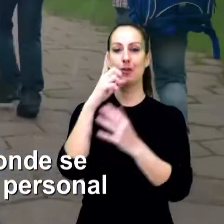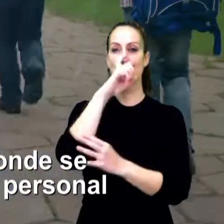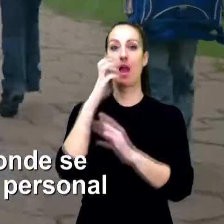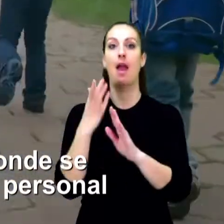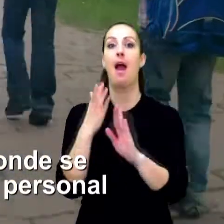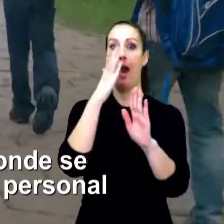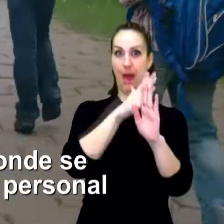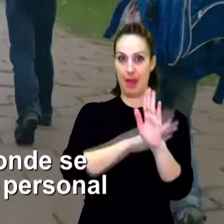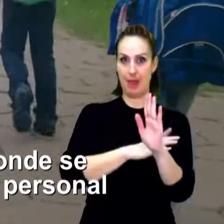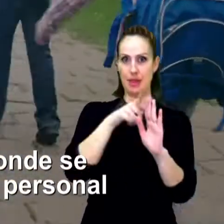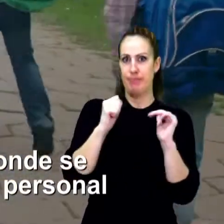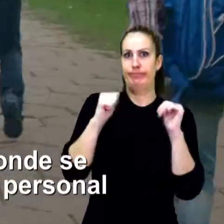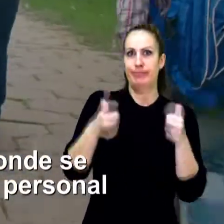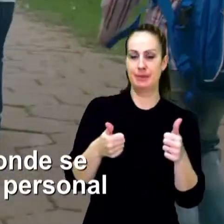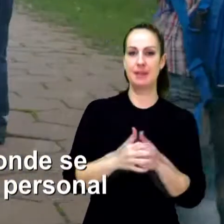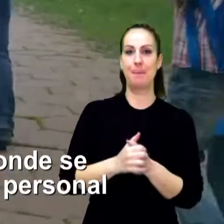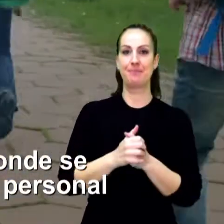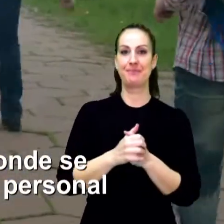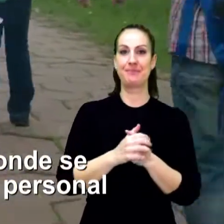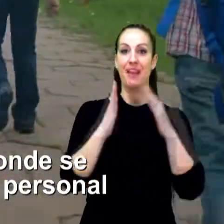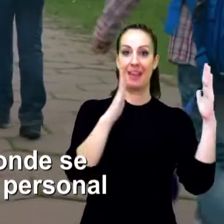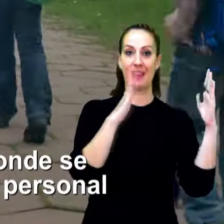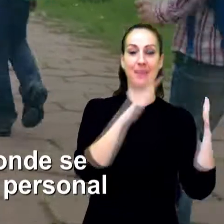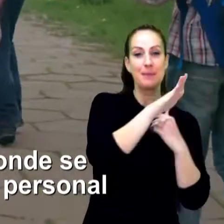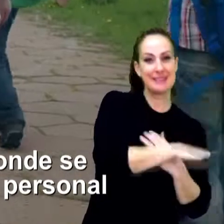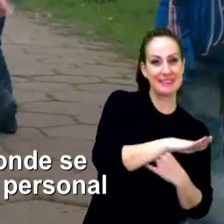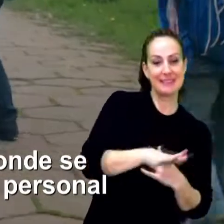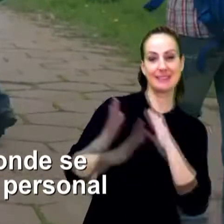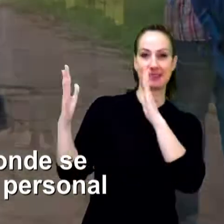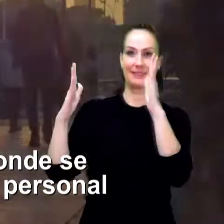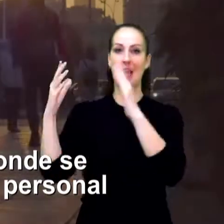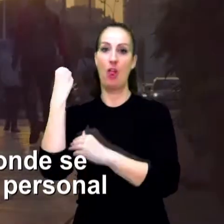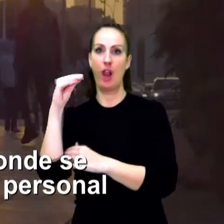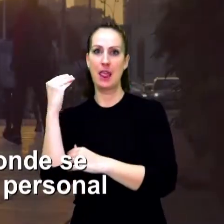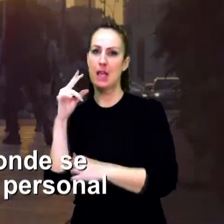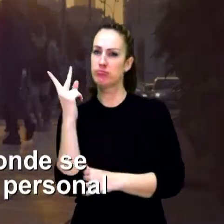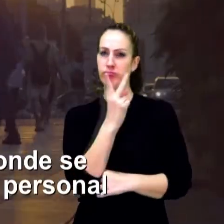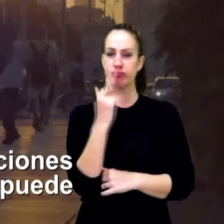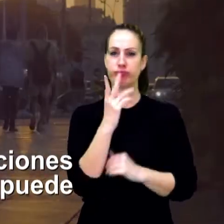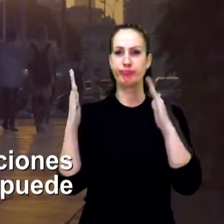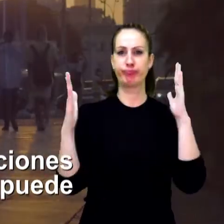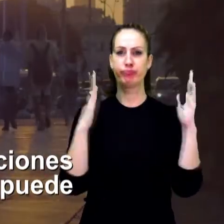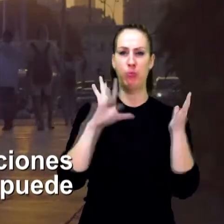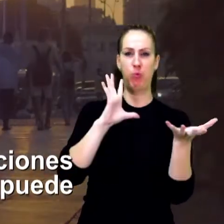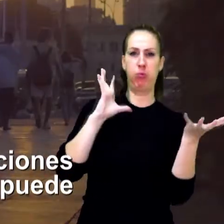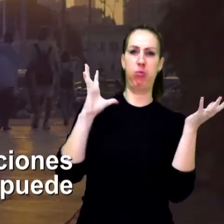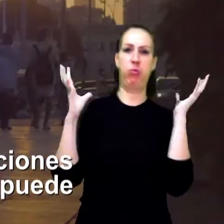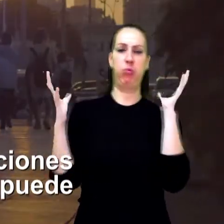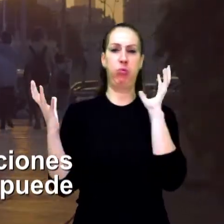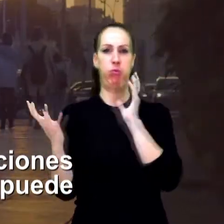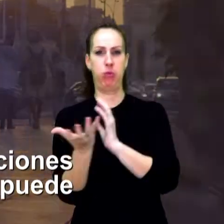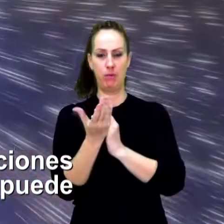años. La infancia y la adolescencia son etapas donde se producen grandes cambios en el desarrollo personal de cada